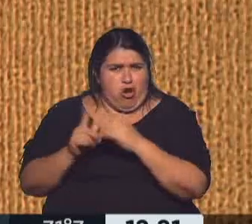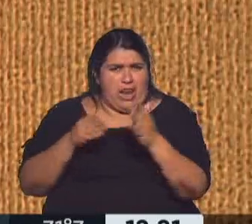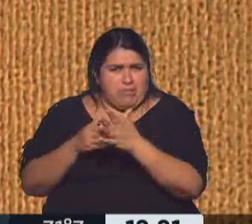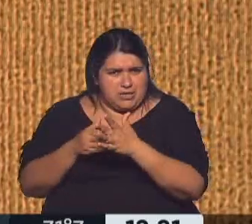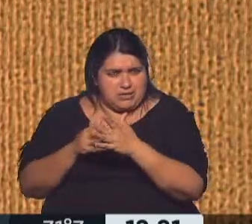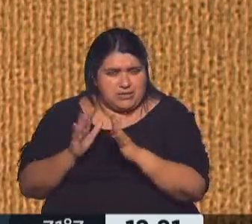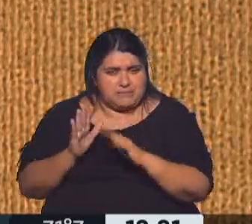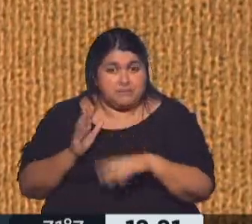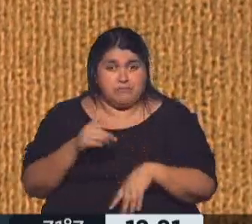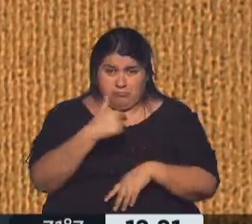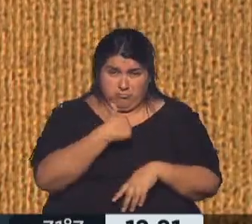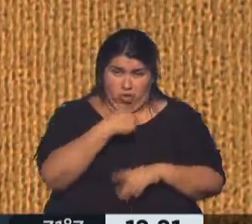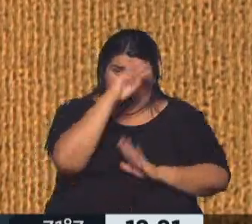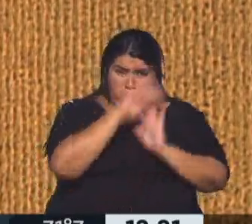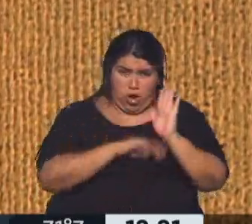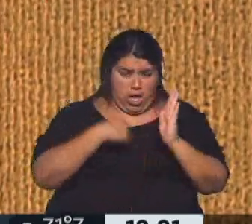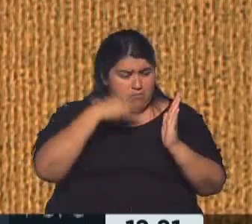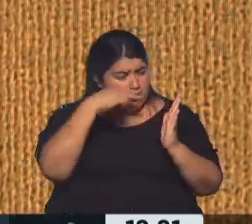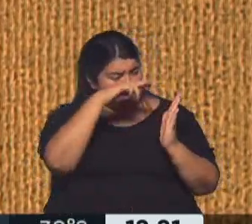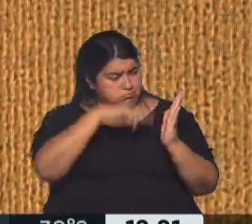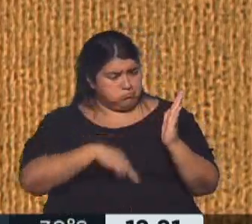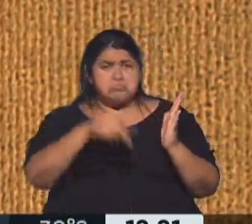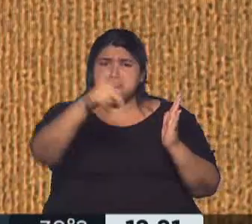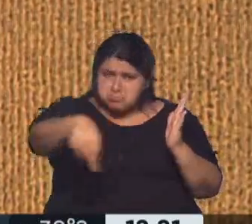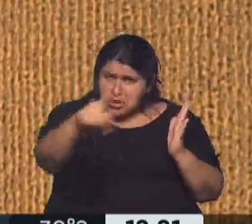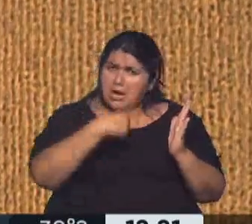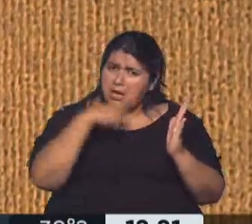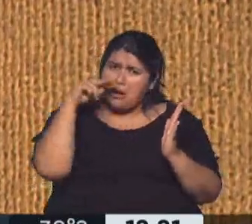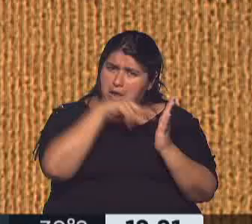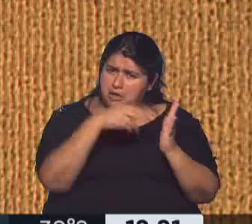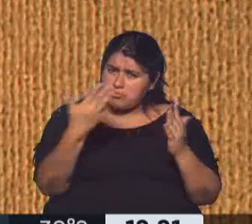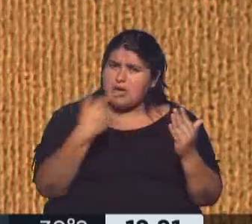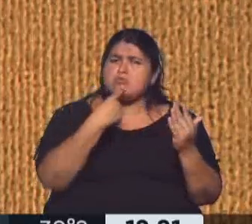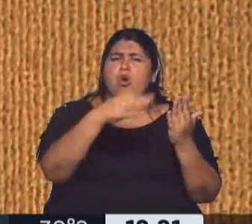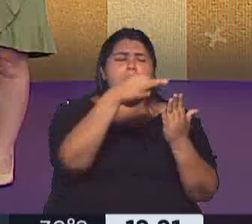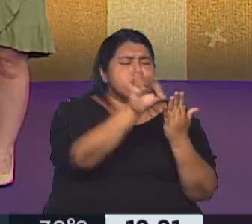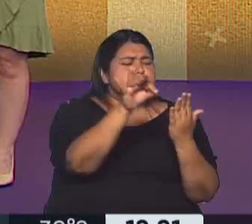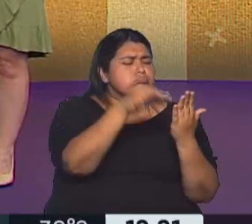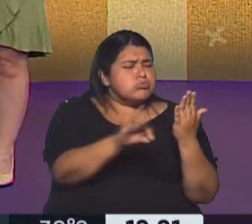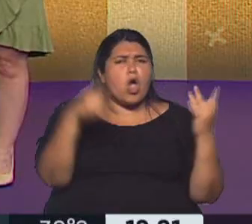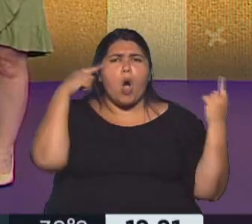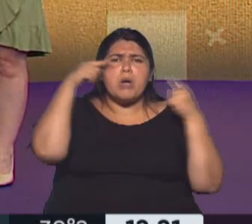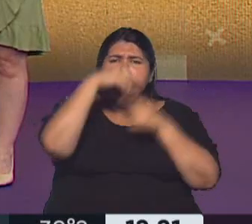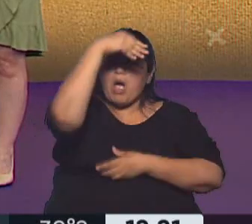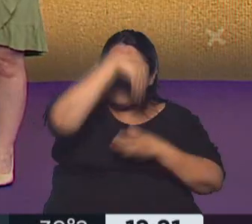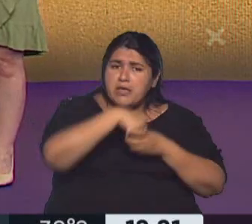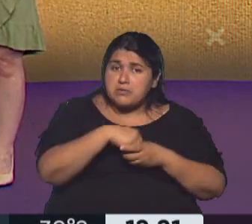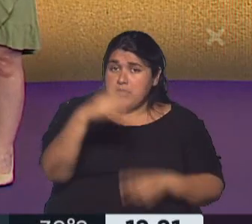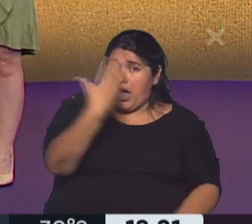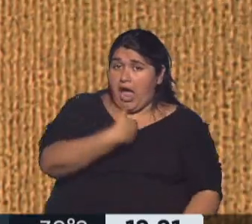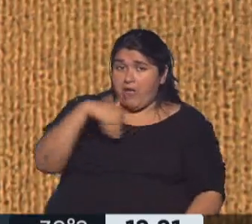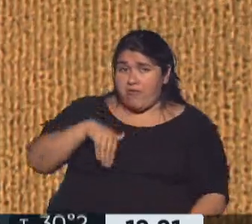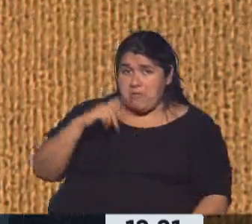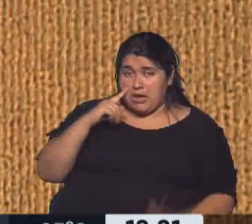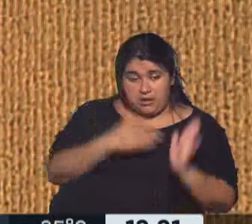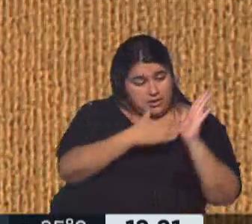lo leía el programa, los invito a revisarlo si alguno tiene... El programa que decía que todos esos objetivos estaban adentro, el FMI dice que al final no servía